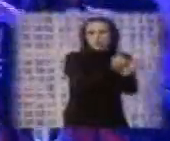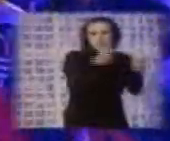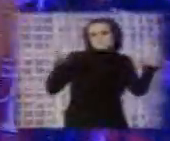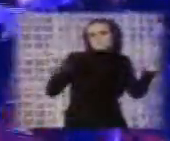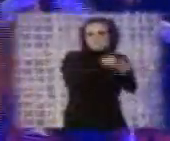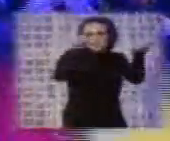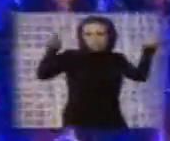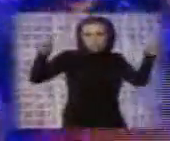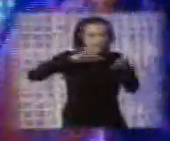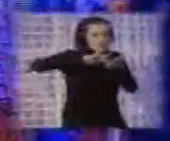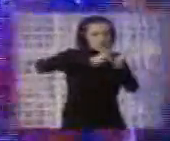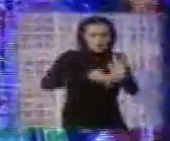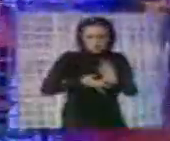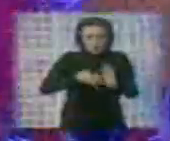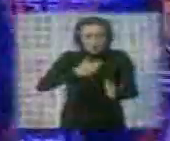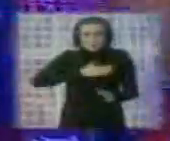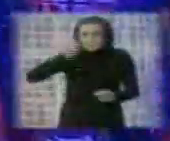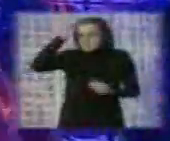En mí nunca